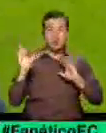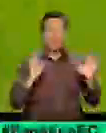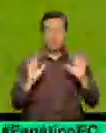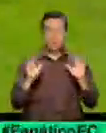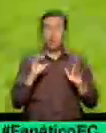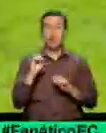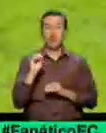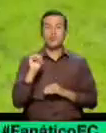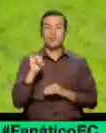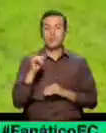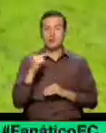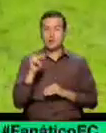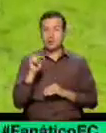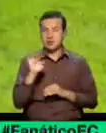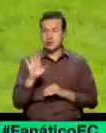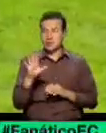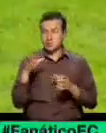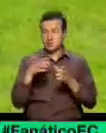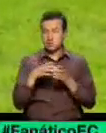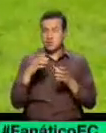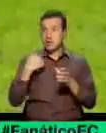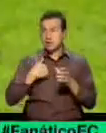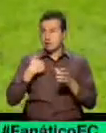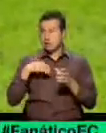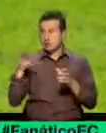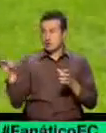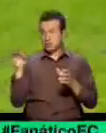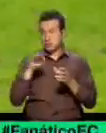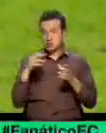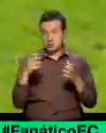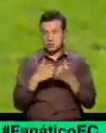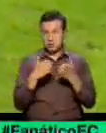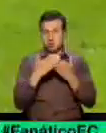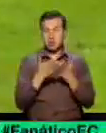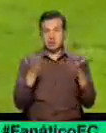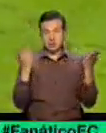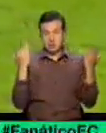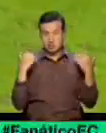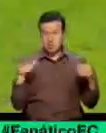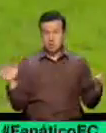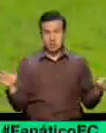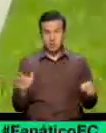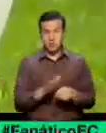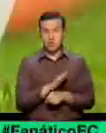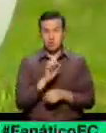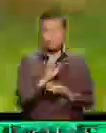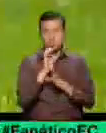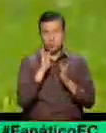Alexander Domínguez, quien milita en Vélez Sarsfield de Argentina. Con él se completa la nómina